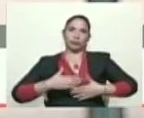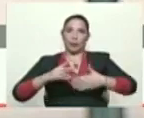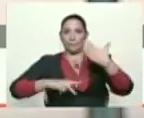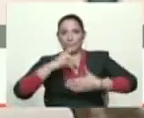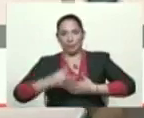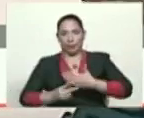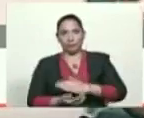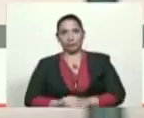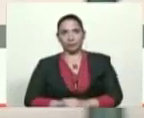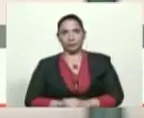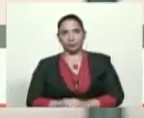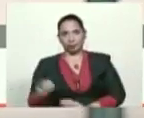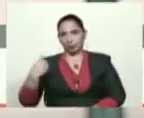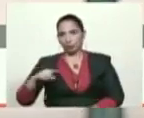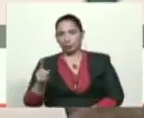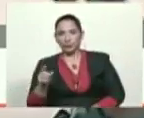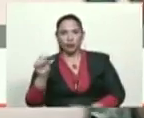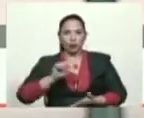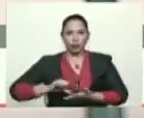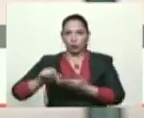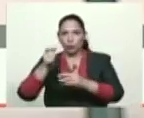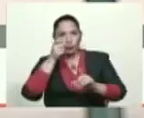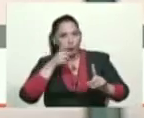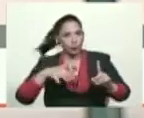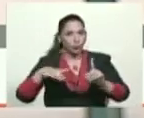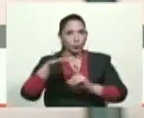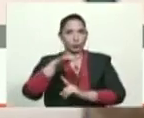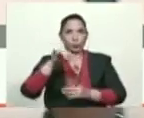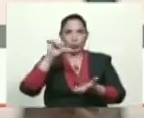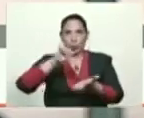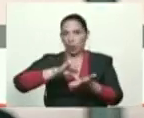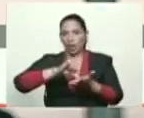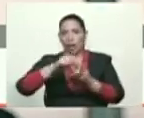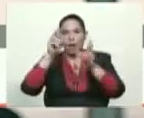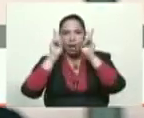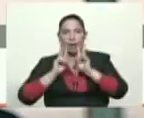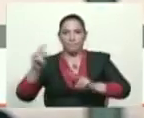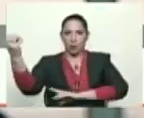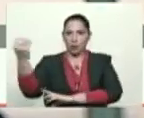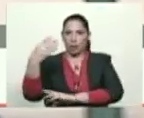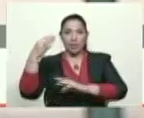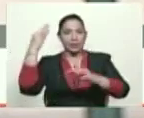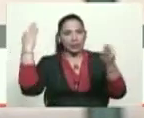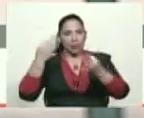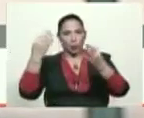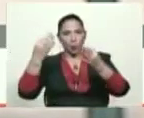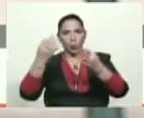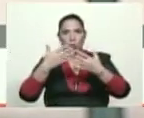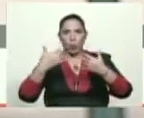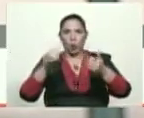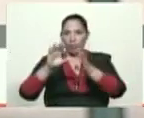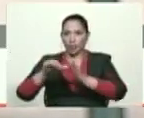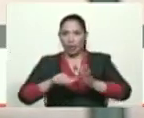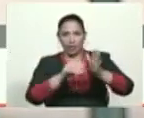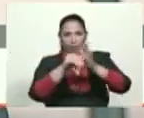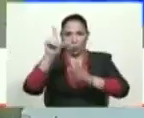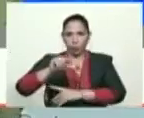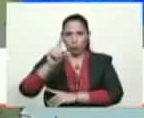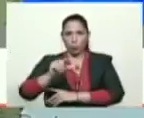cuanto tengamos una ciudad limpia iluminada estamos seguros que el delito va a bajar así